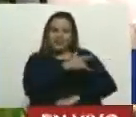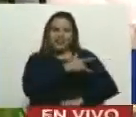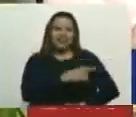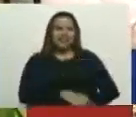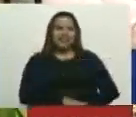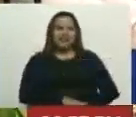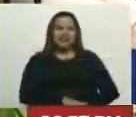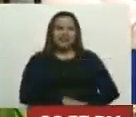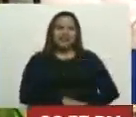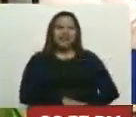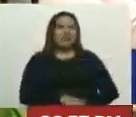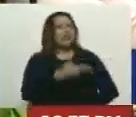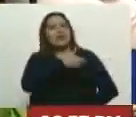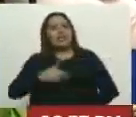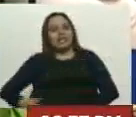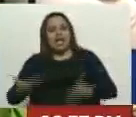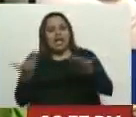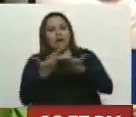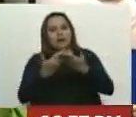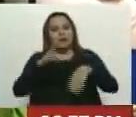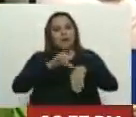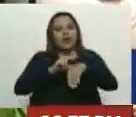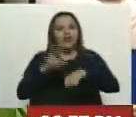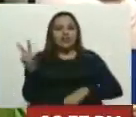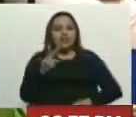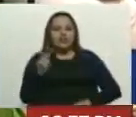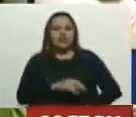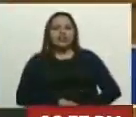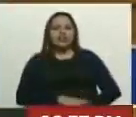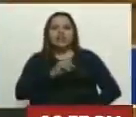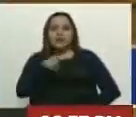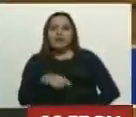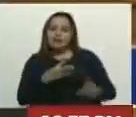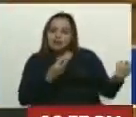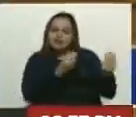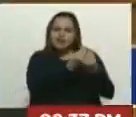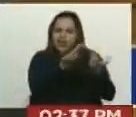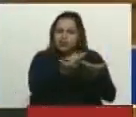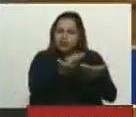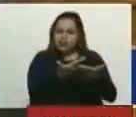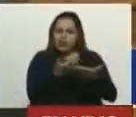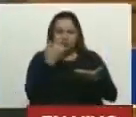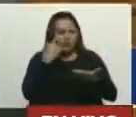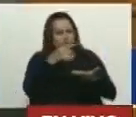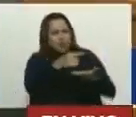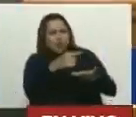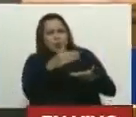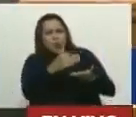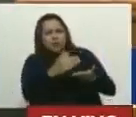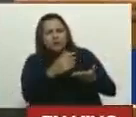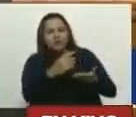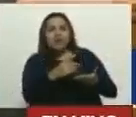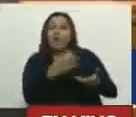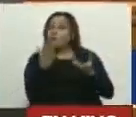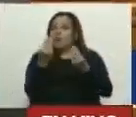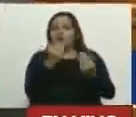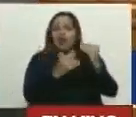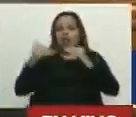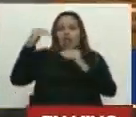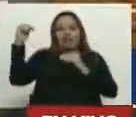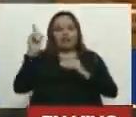Presidente del Colegio de Médicos de Venezuela, está mi compañero de estudio, aunque creo que tú estabas un semestre, no mucho más,